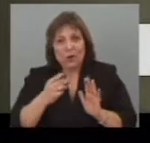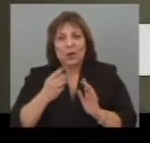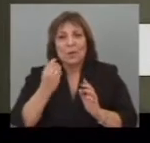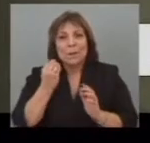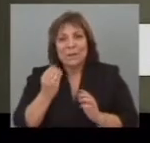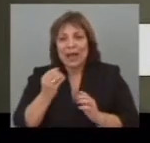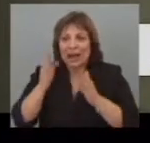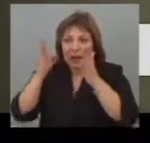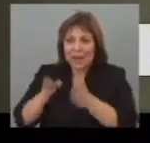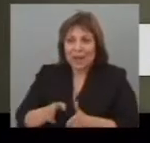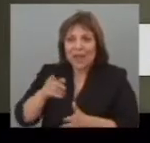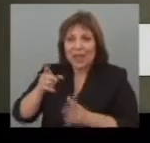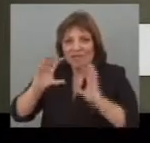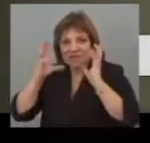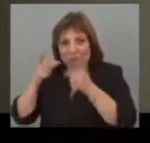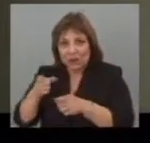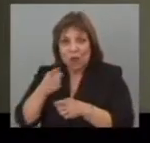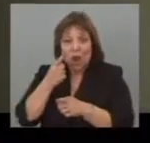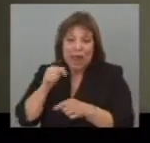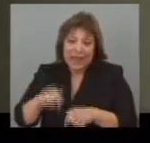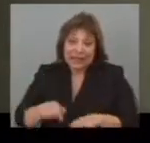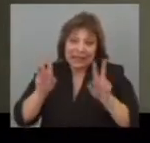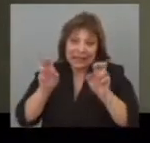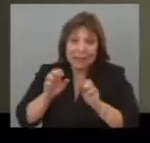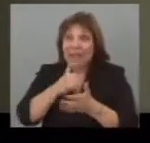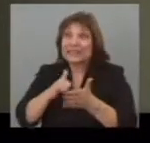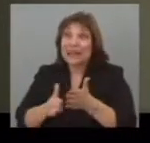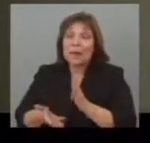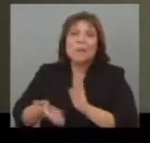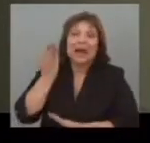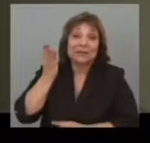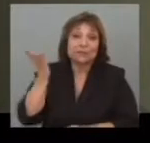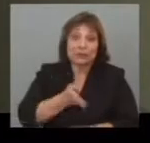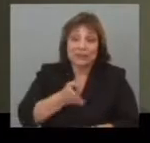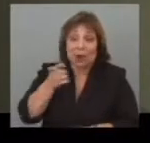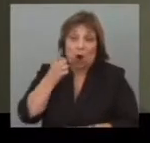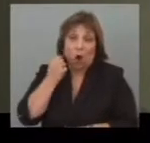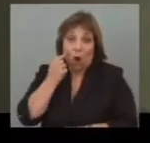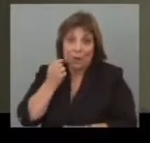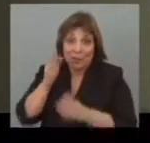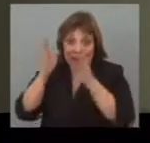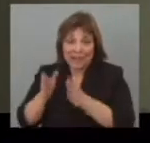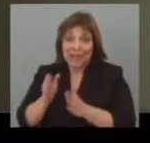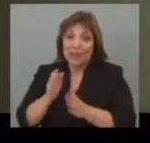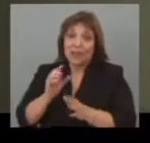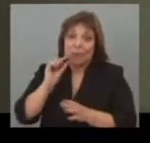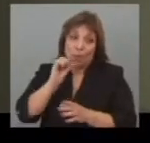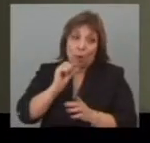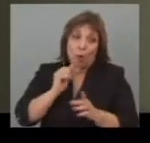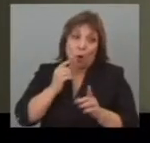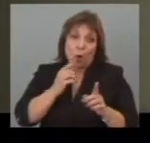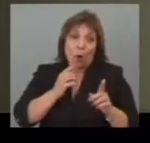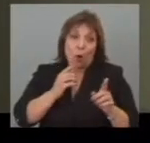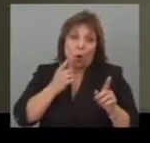victimarios, en este caso los hombres, que estadísticamente están más de ese lado que del otro. Si